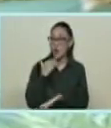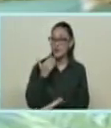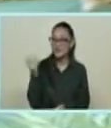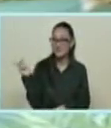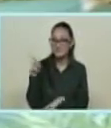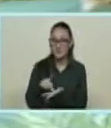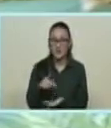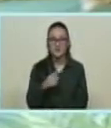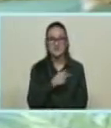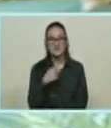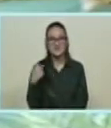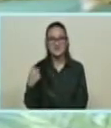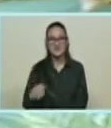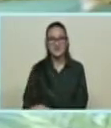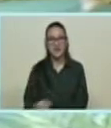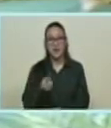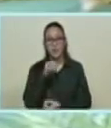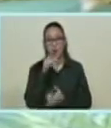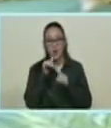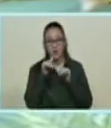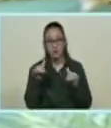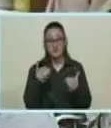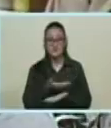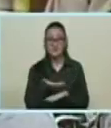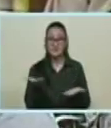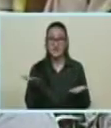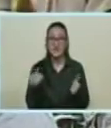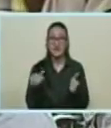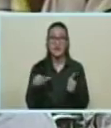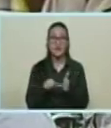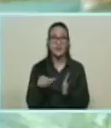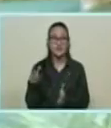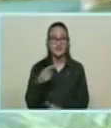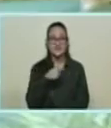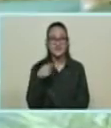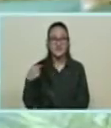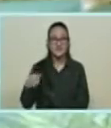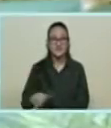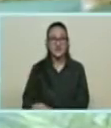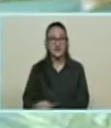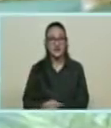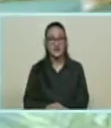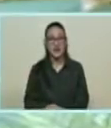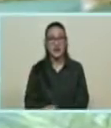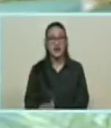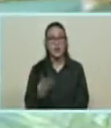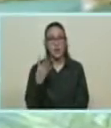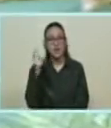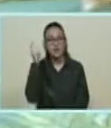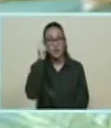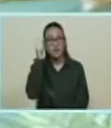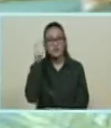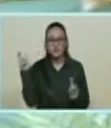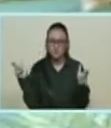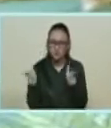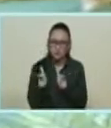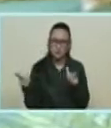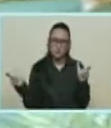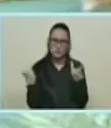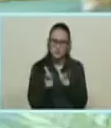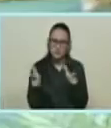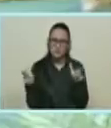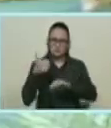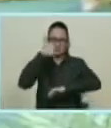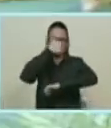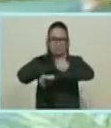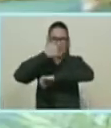China. Trae buenas noticias desde la República Popular China. Tuvo 4 días en reuniones con las más